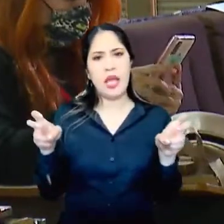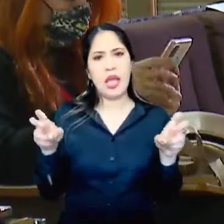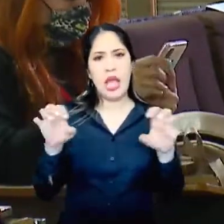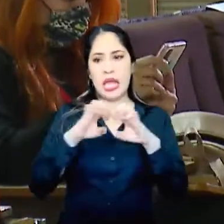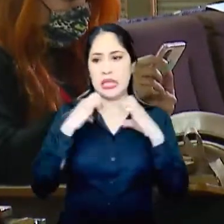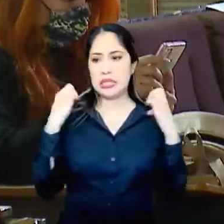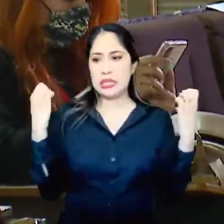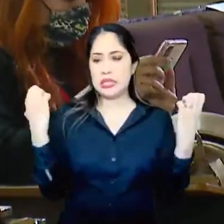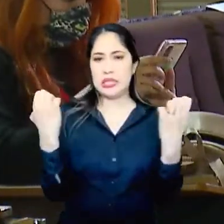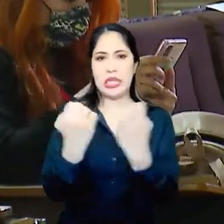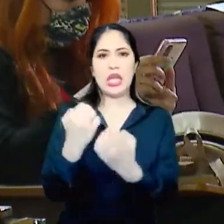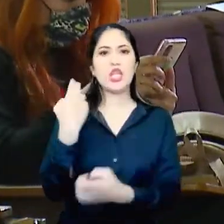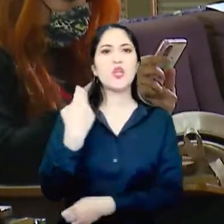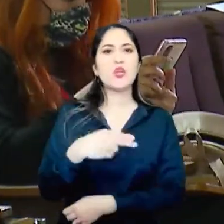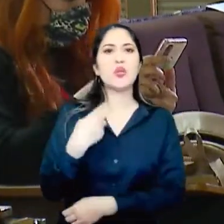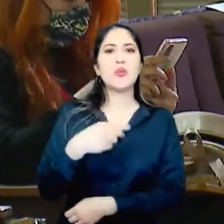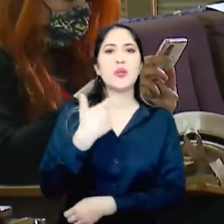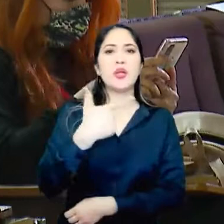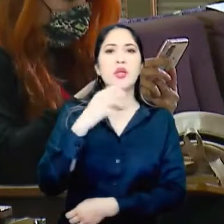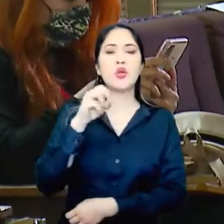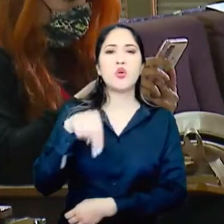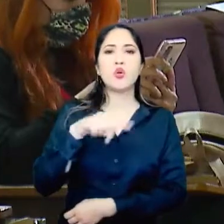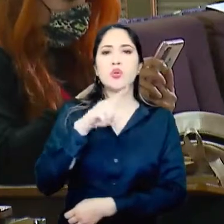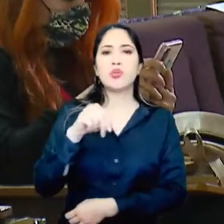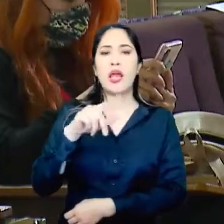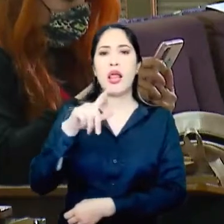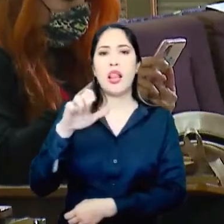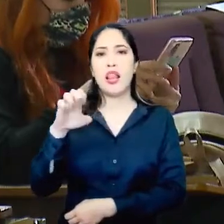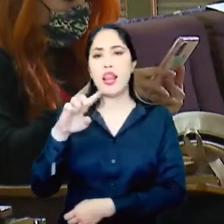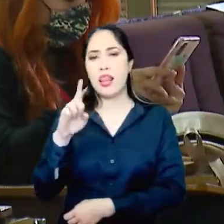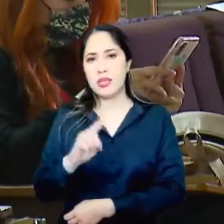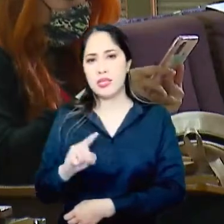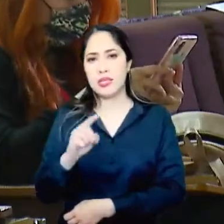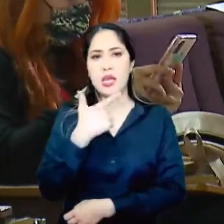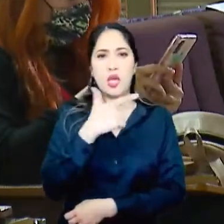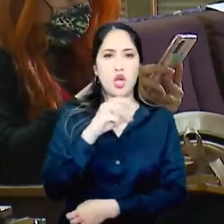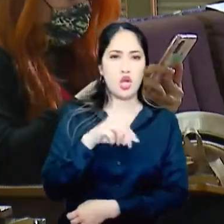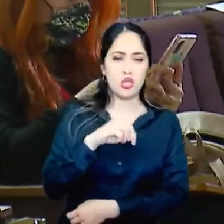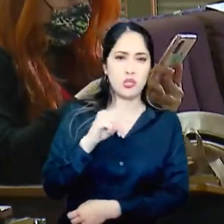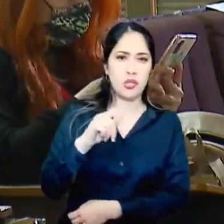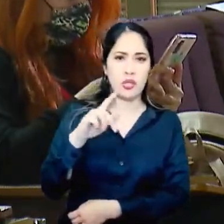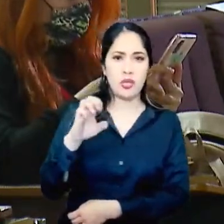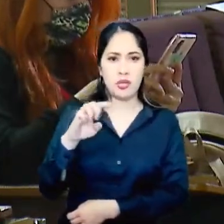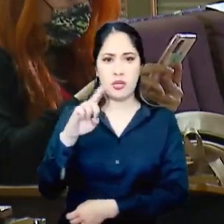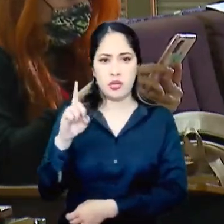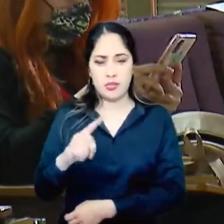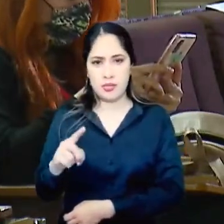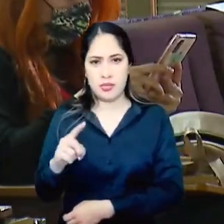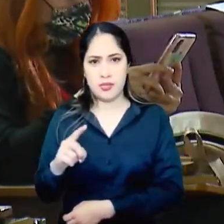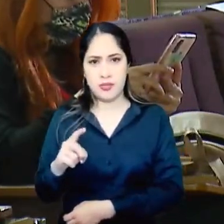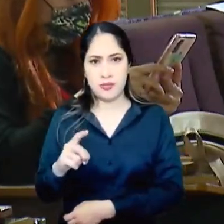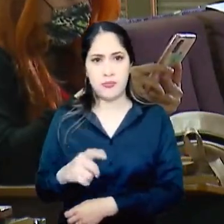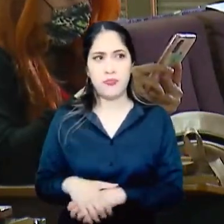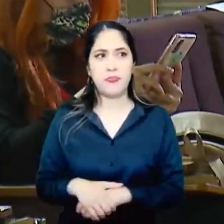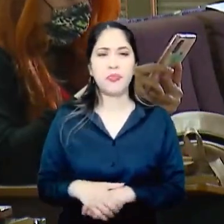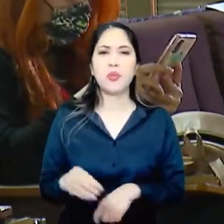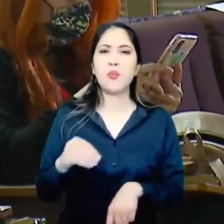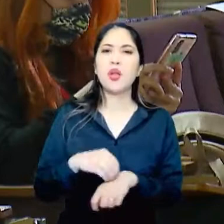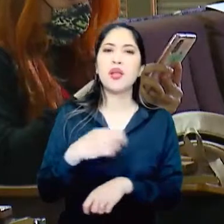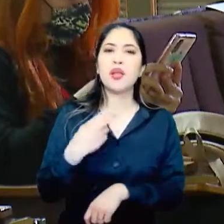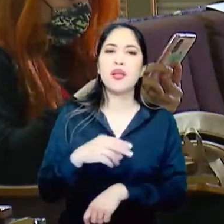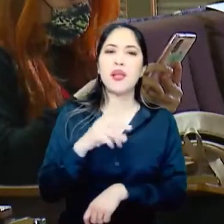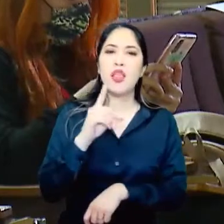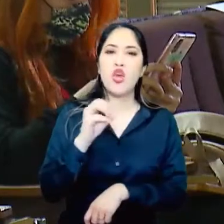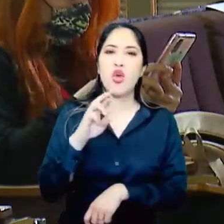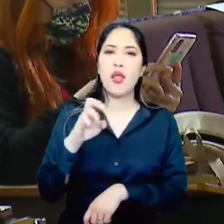González, lo que es el estadio de Dorados. Ah. Déjeme comentarle que tengo una radiografía de cómo ha sido el saqueo